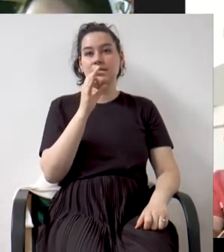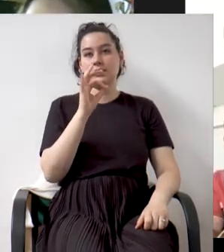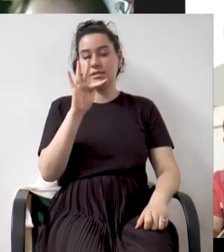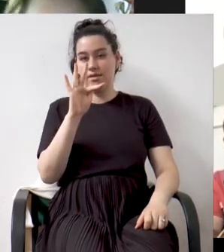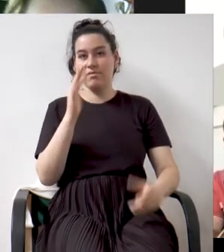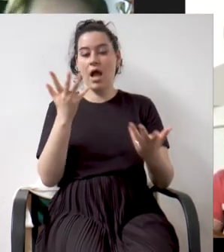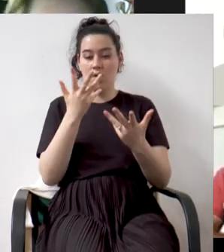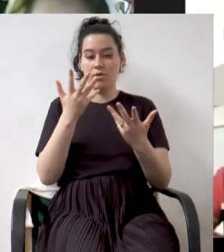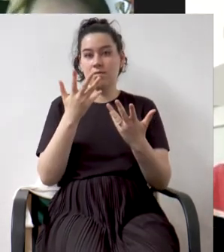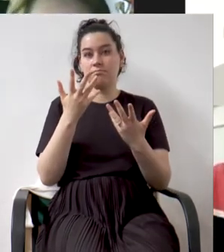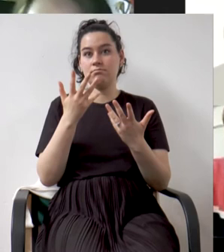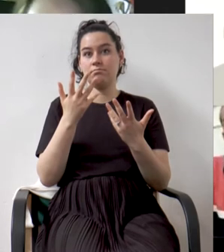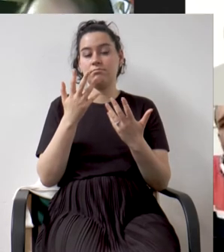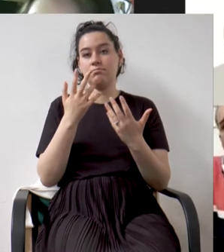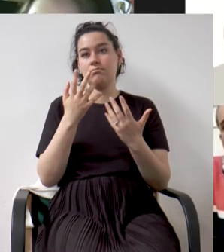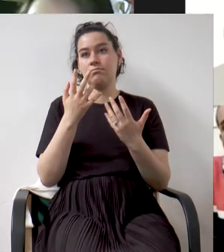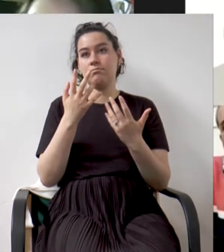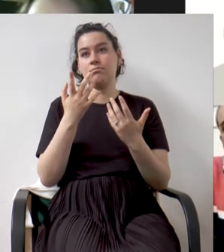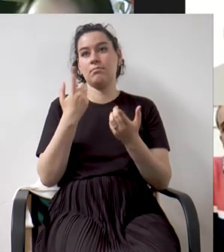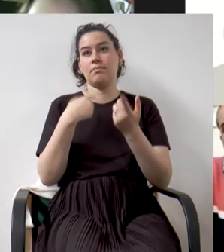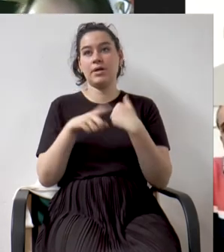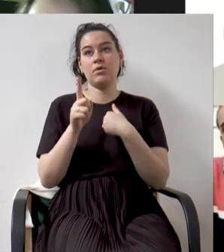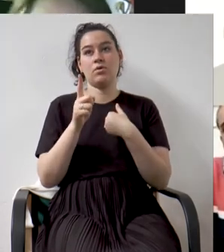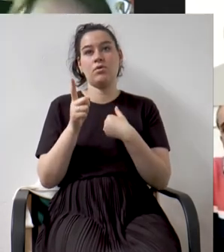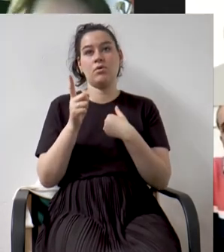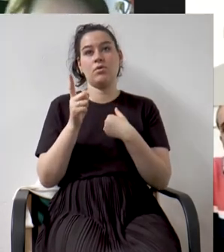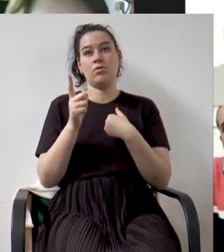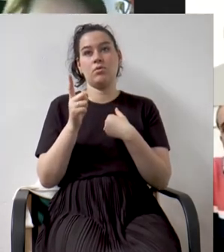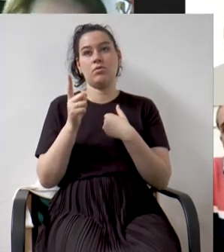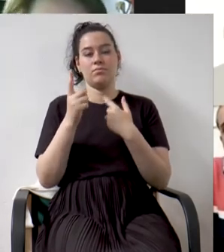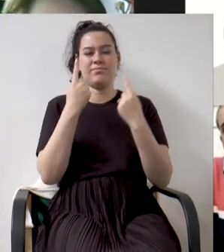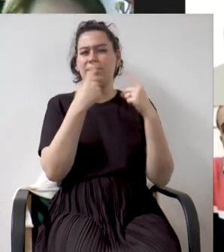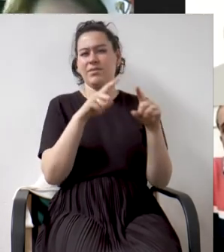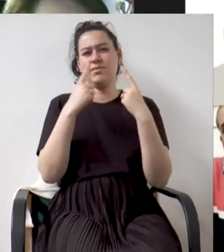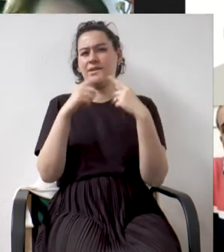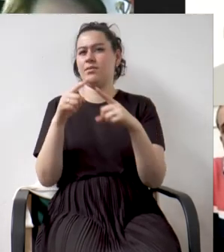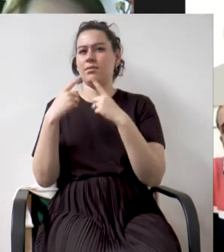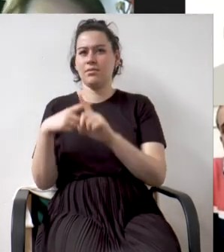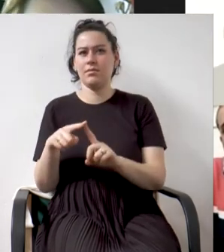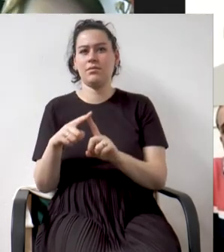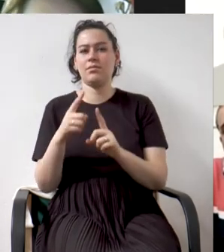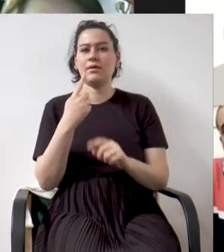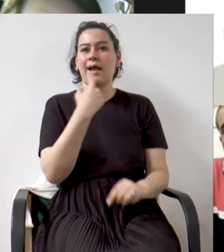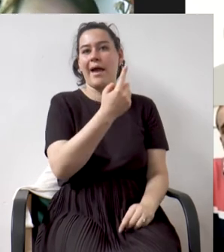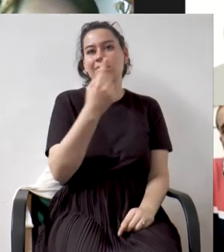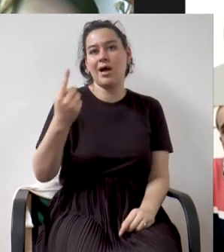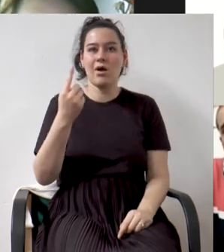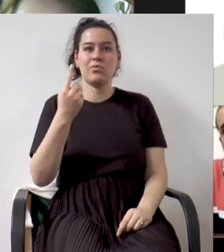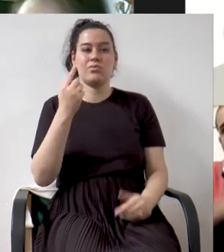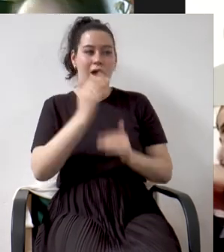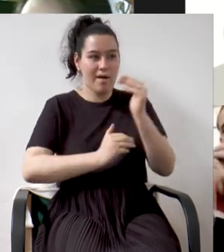en las tres regiones, pero absolutamente en tres regiones muy distintas, ¿no? Porque cada región tiene su grado de